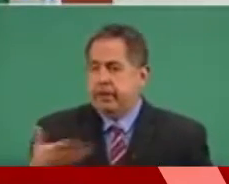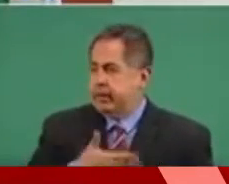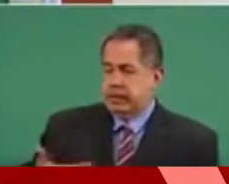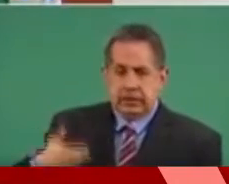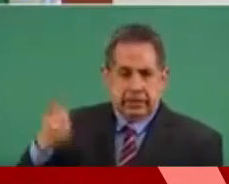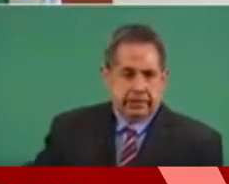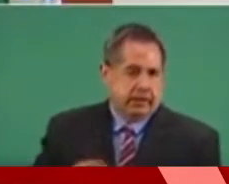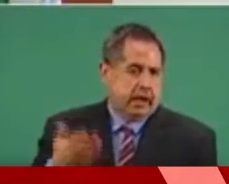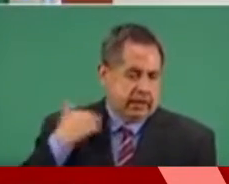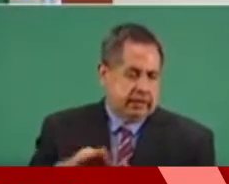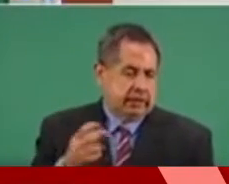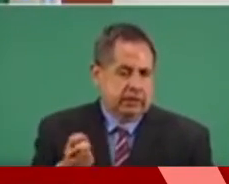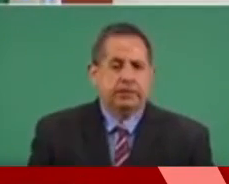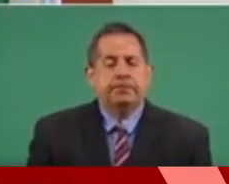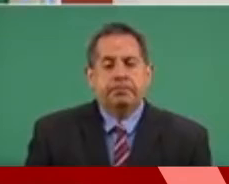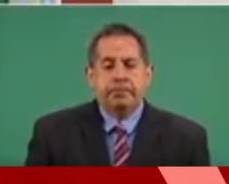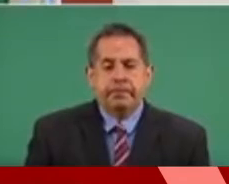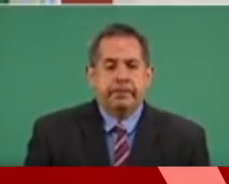república siguiente